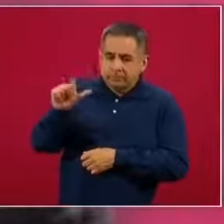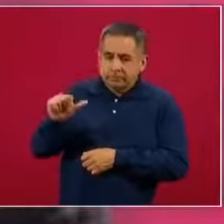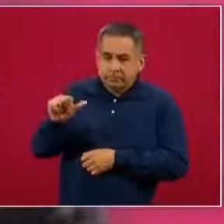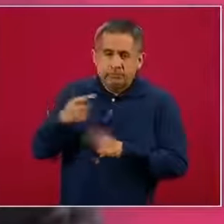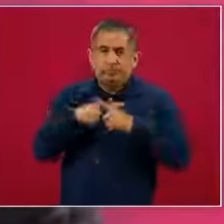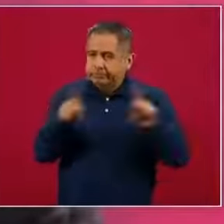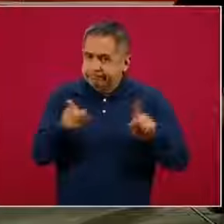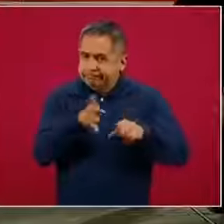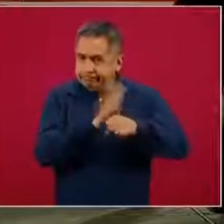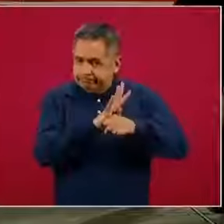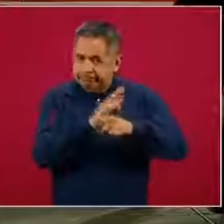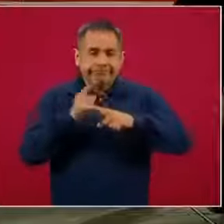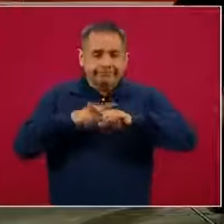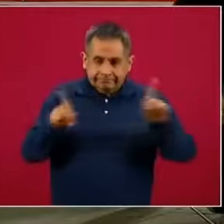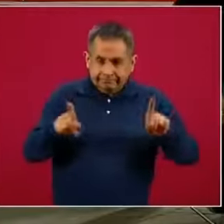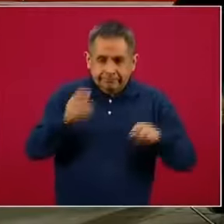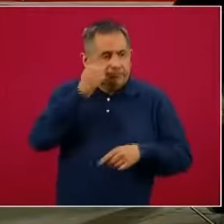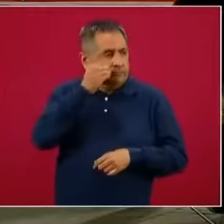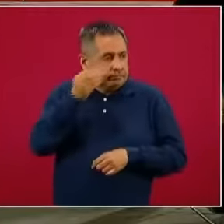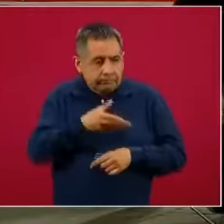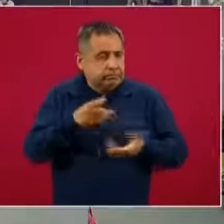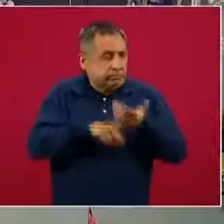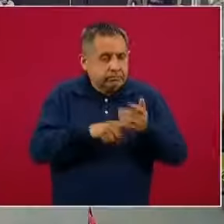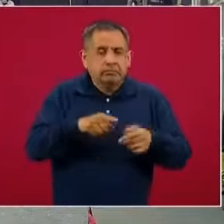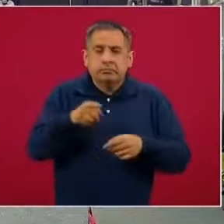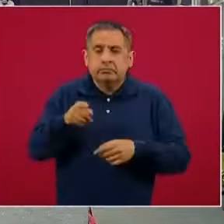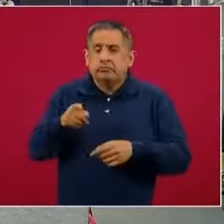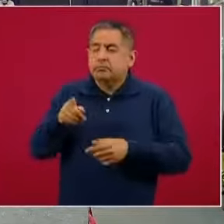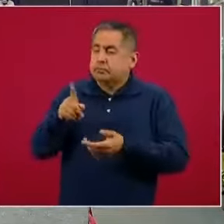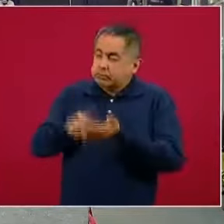alguna otra enfermedad respiratoria. Gracias.